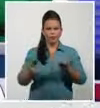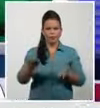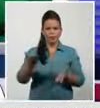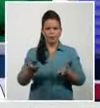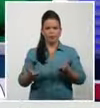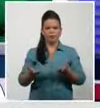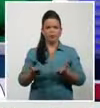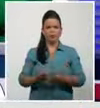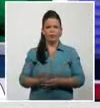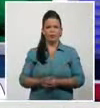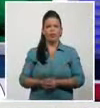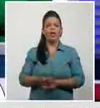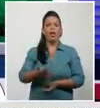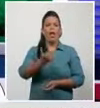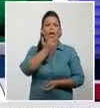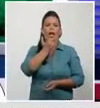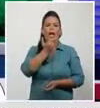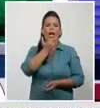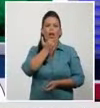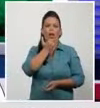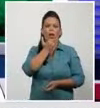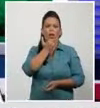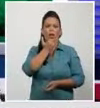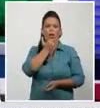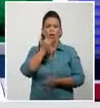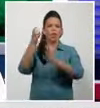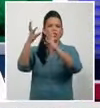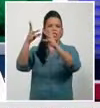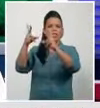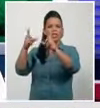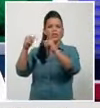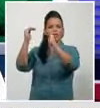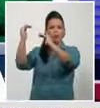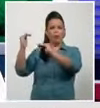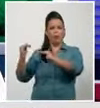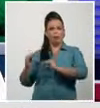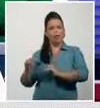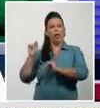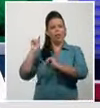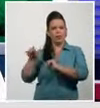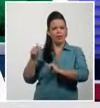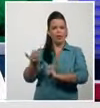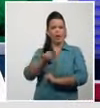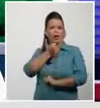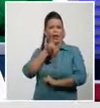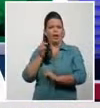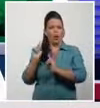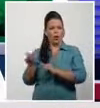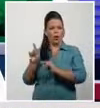hay un error en la pantalla que se puso, porque lo que son